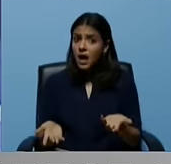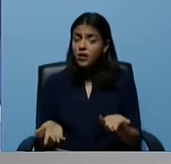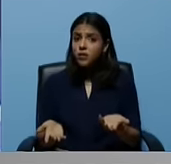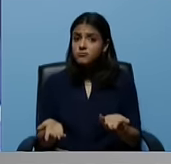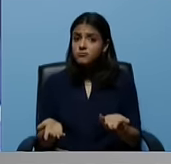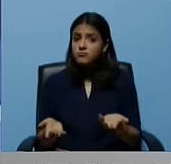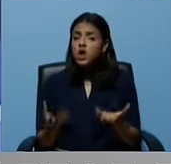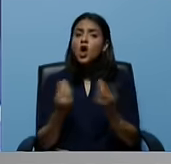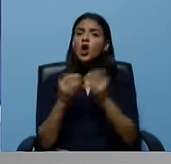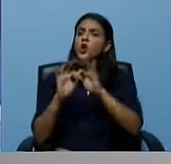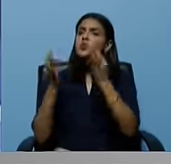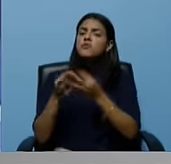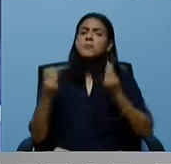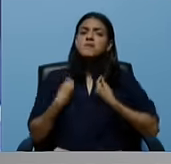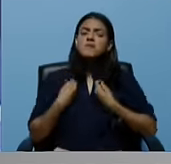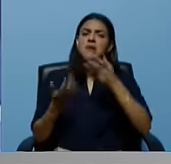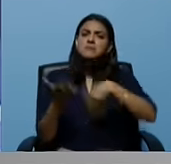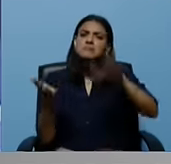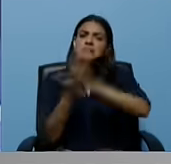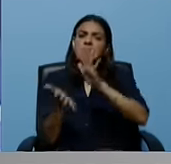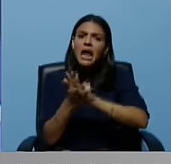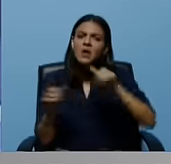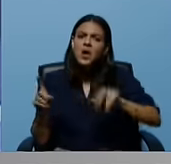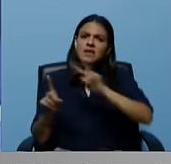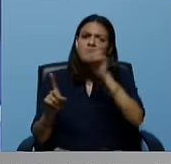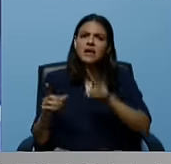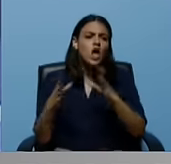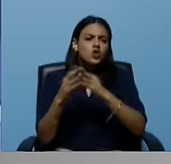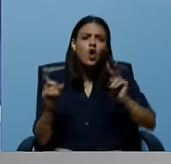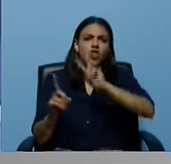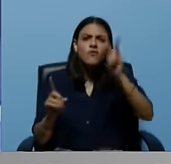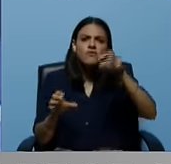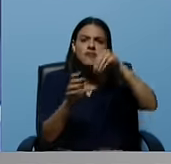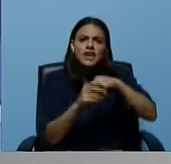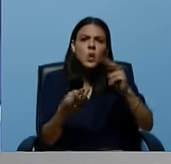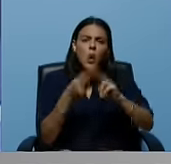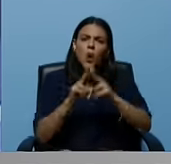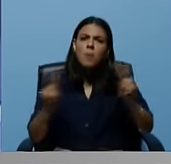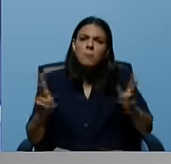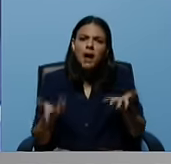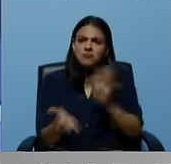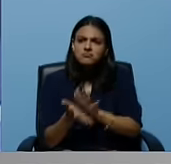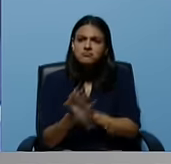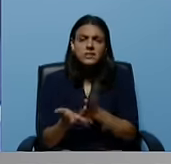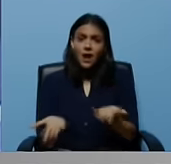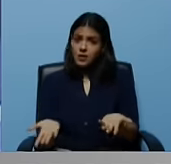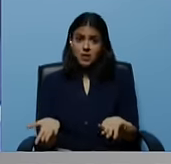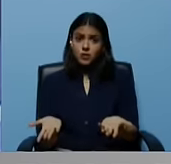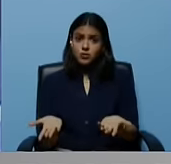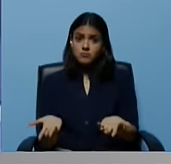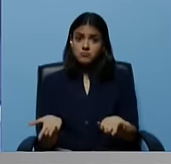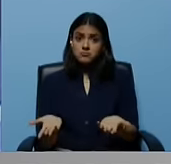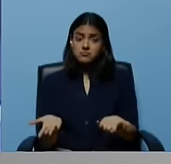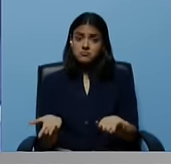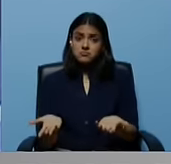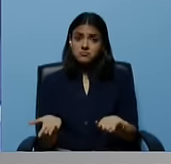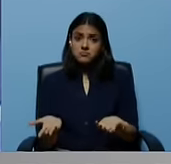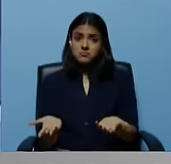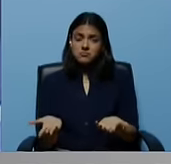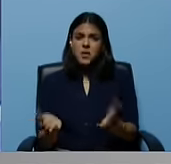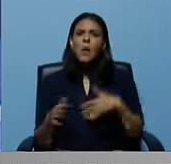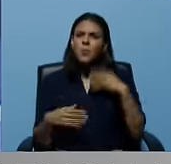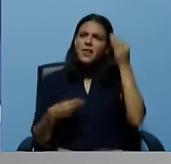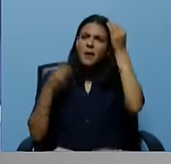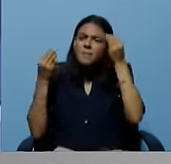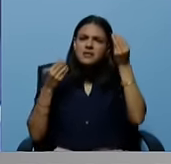con su familia, como viven todas las venezolanas y todos los venezolanos que pueden pensar de una manera,